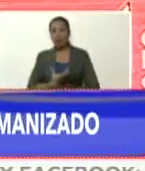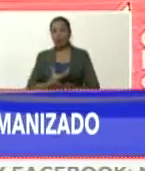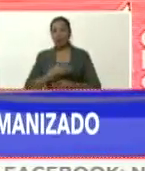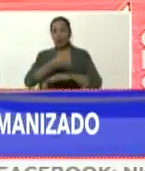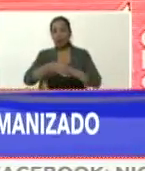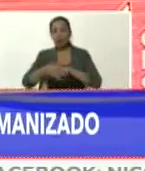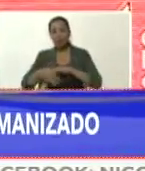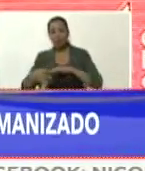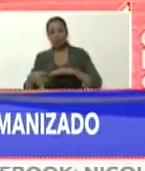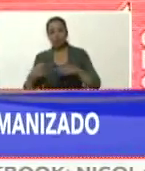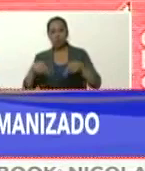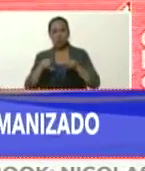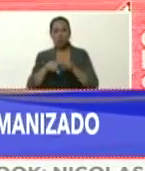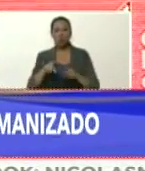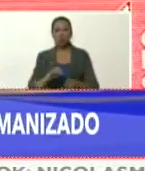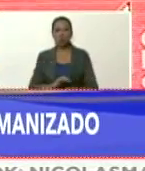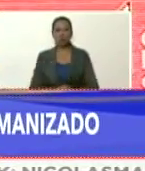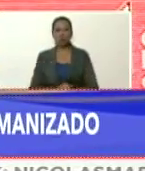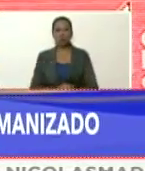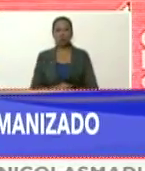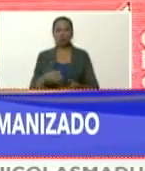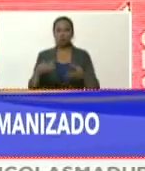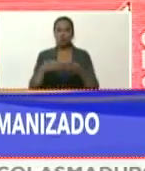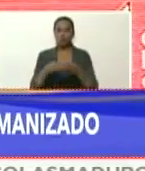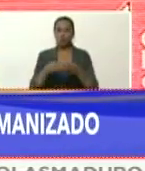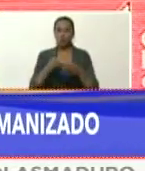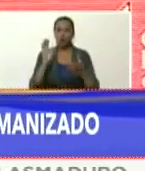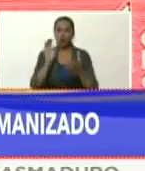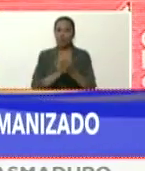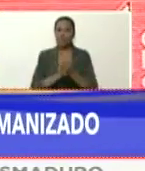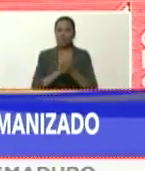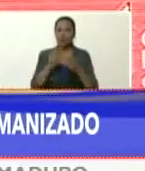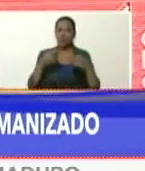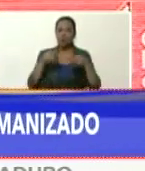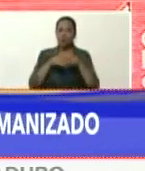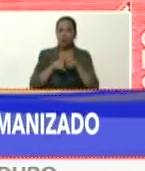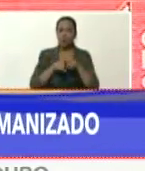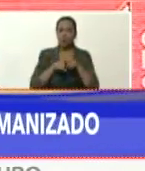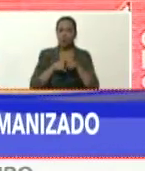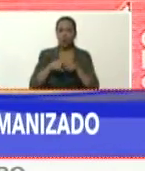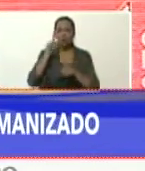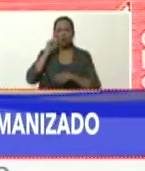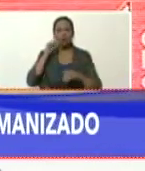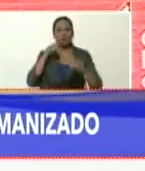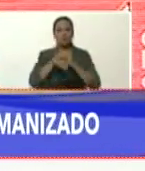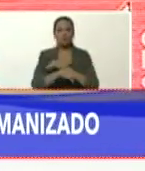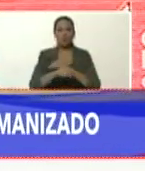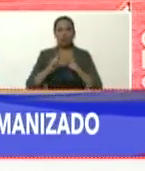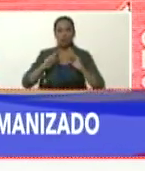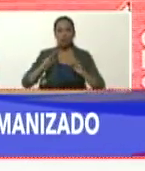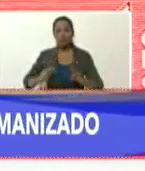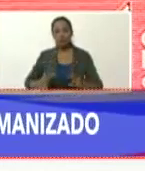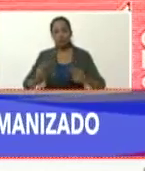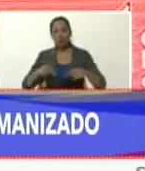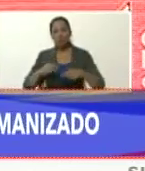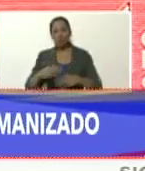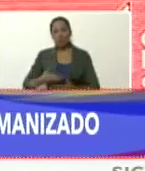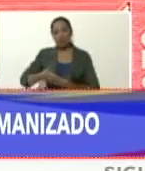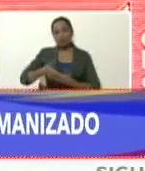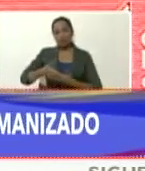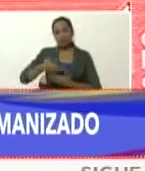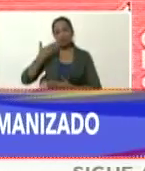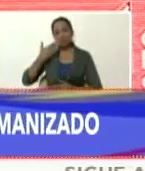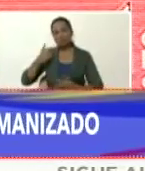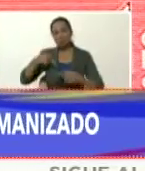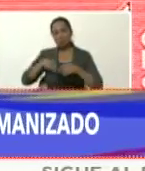municipio Carrizal, y el grupo de compañeras y compañeras de parto humanizado y lactancia